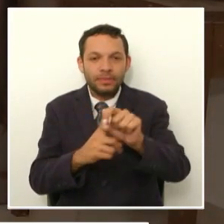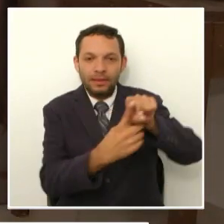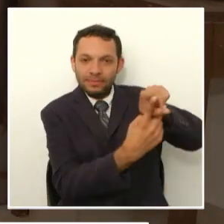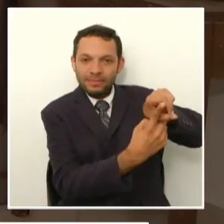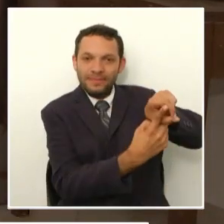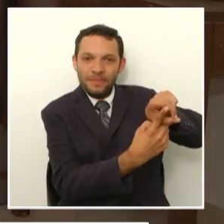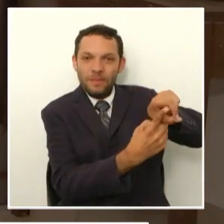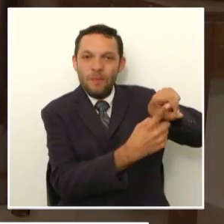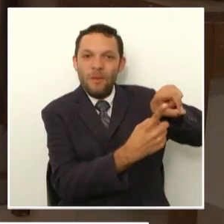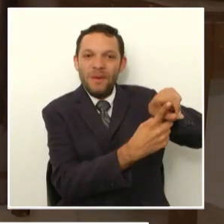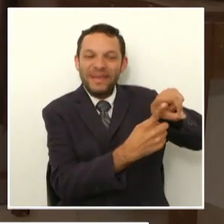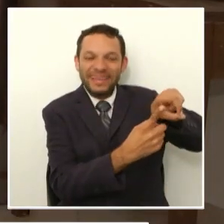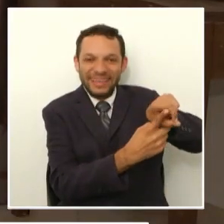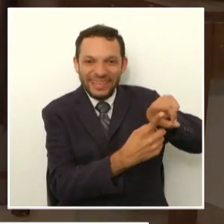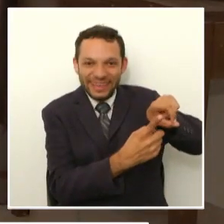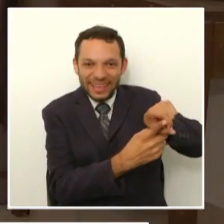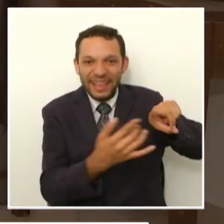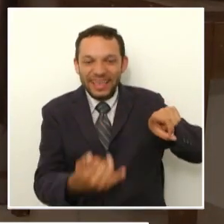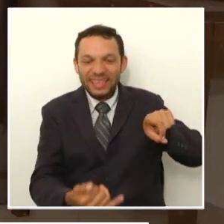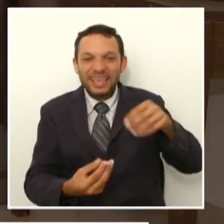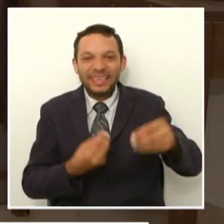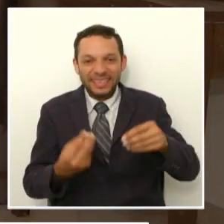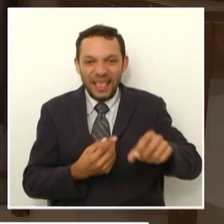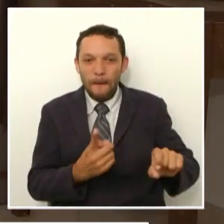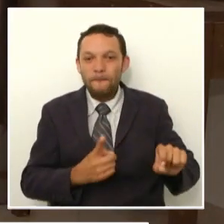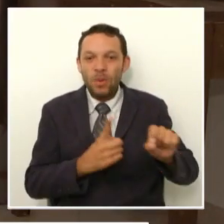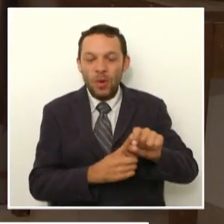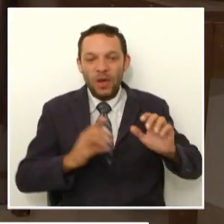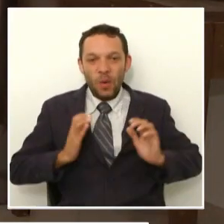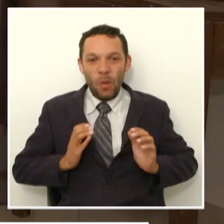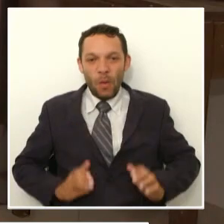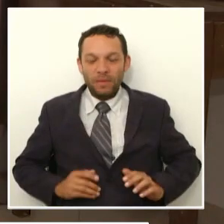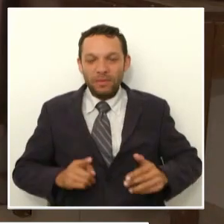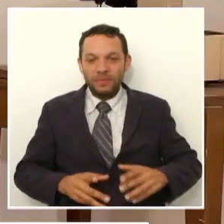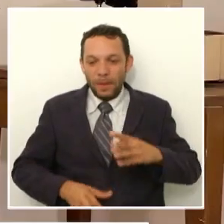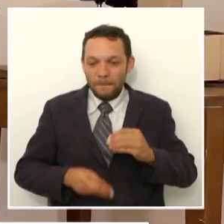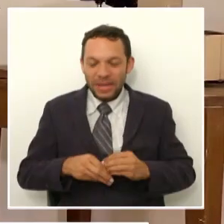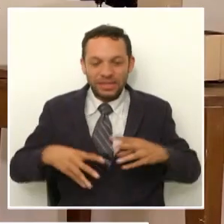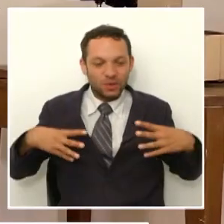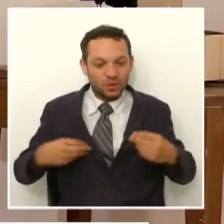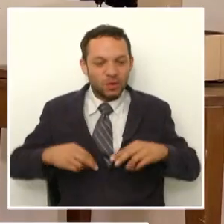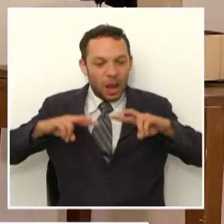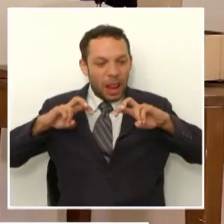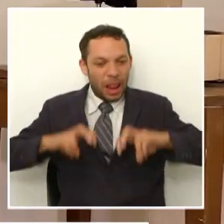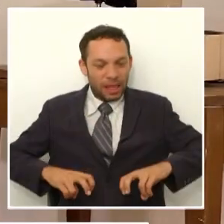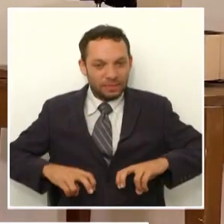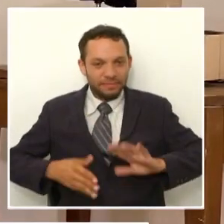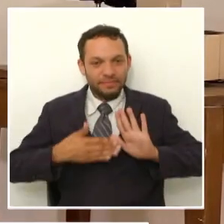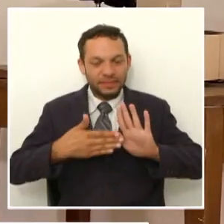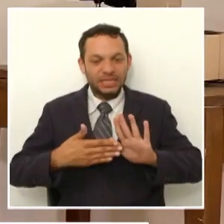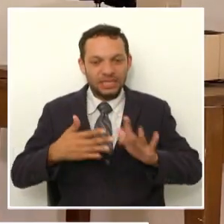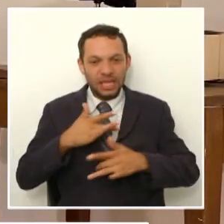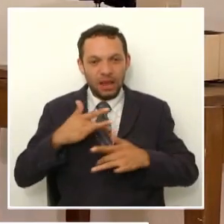dolor. Nosotros estamos evolucionando mucho, doctor Rojas, hoy en la anestesia. Hoy en día estamos